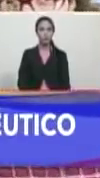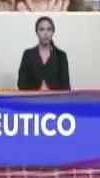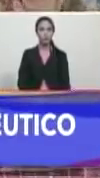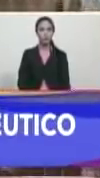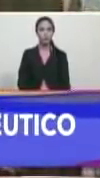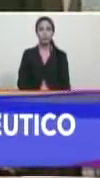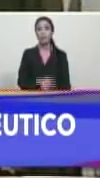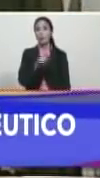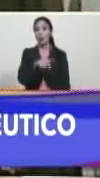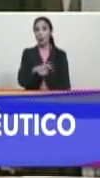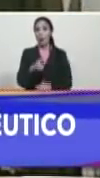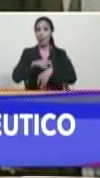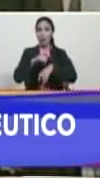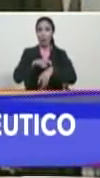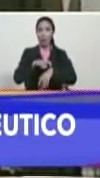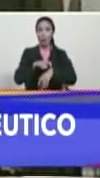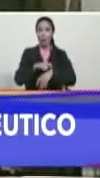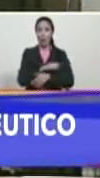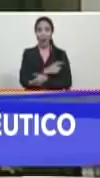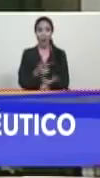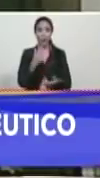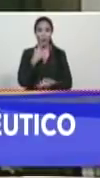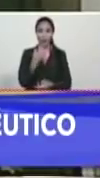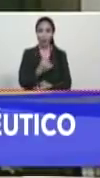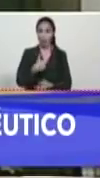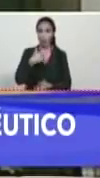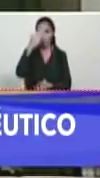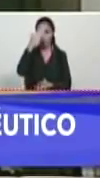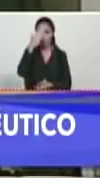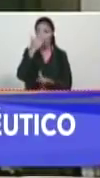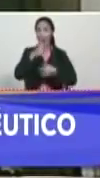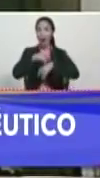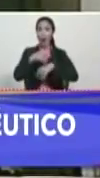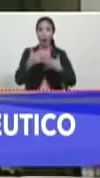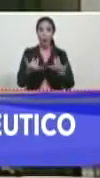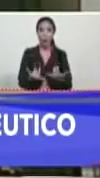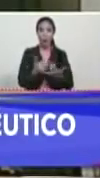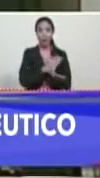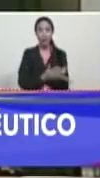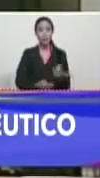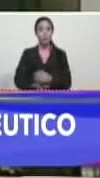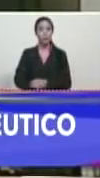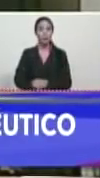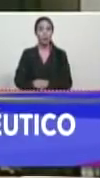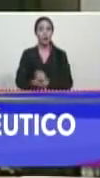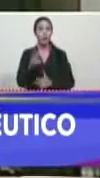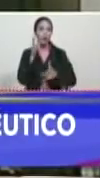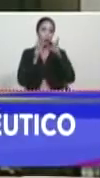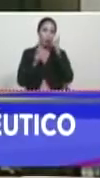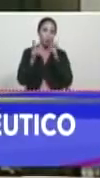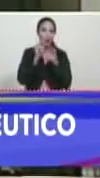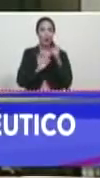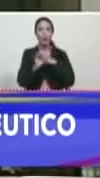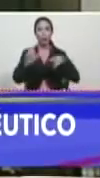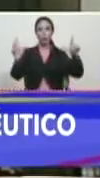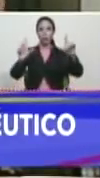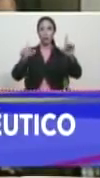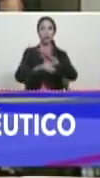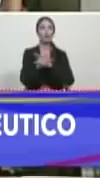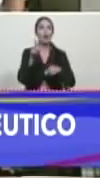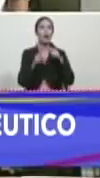que estamos transmitiendo, tengan la seguridad. Nos está escuchando, nos están viendo por televisión en algún